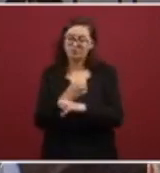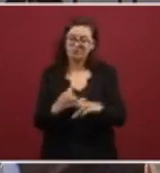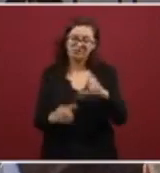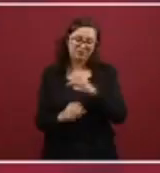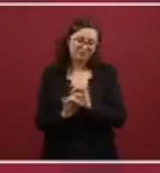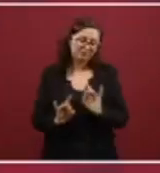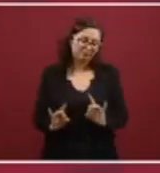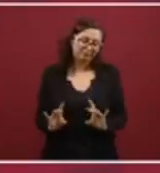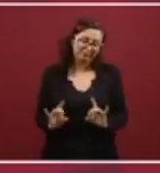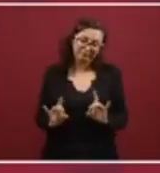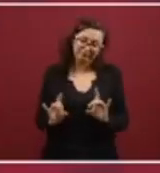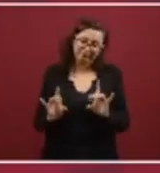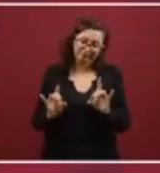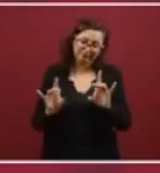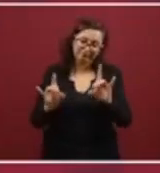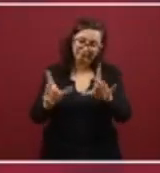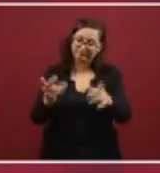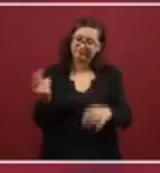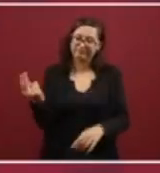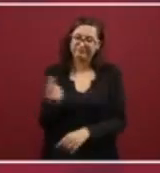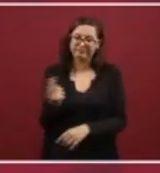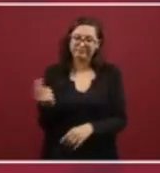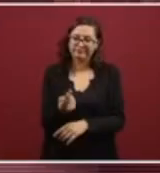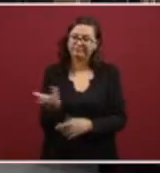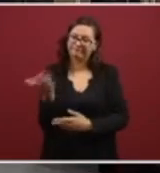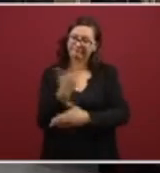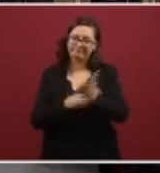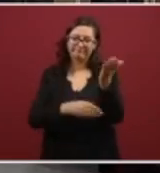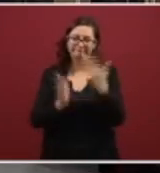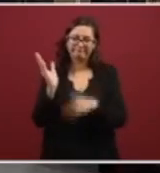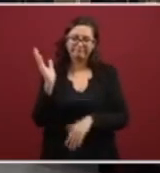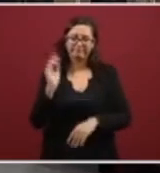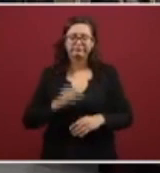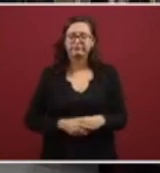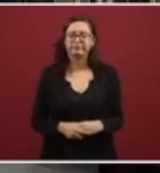éxito. Allá atrás, está allá.